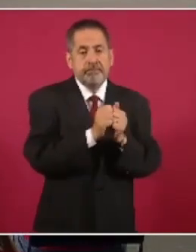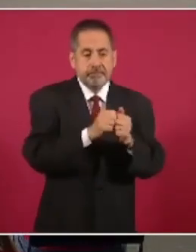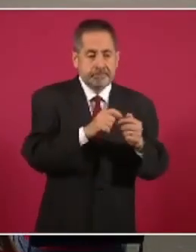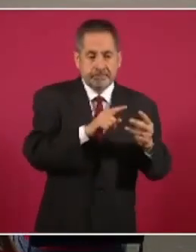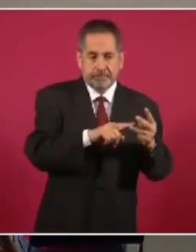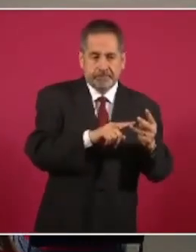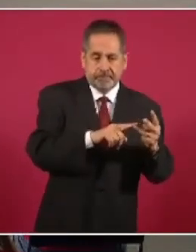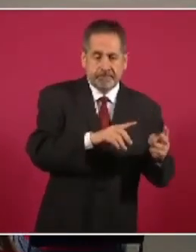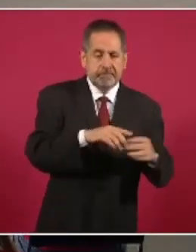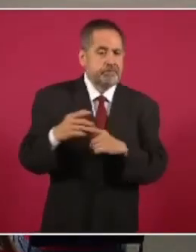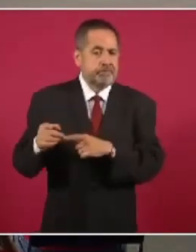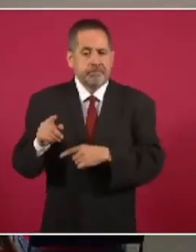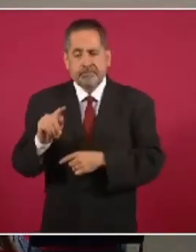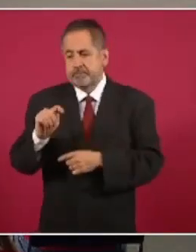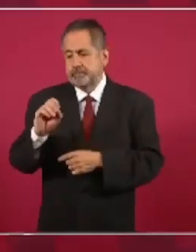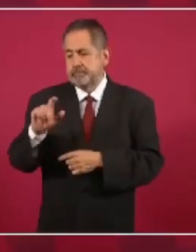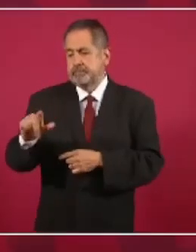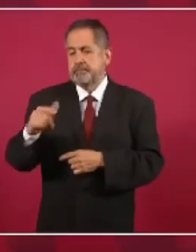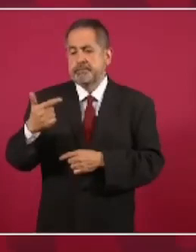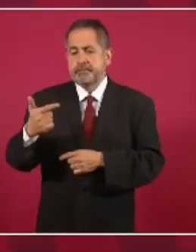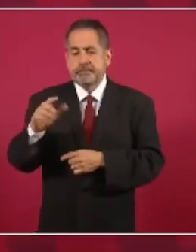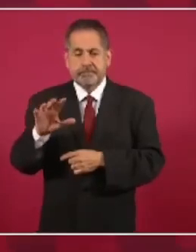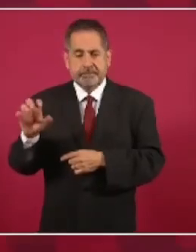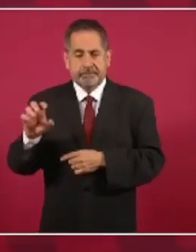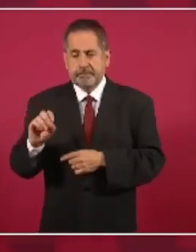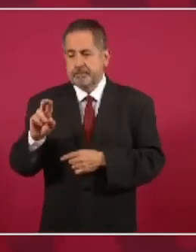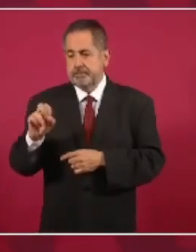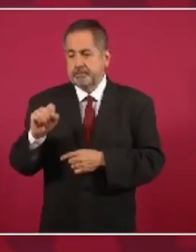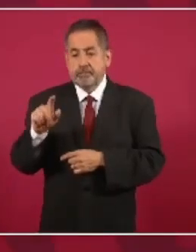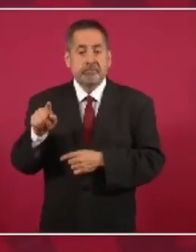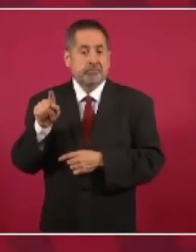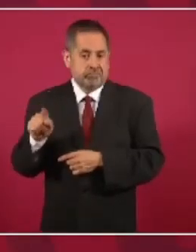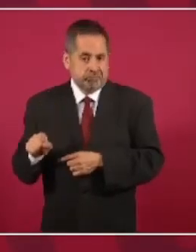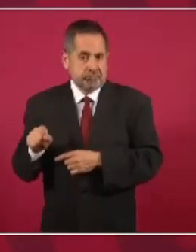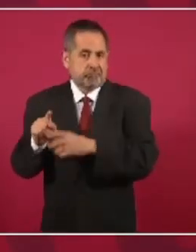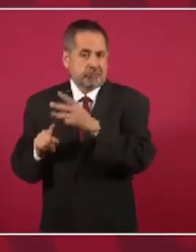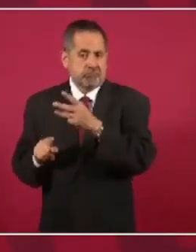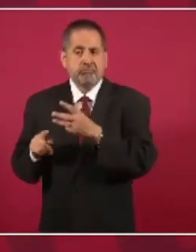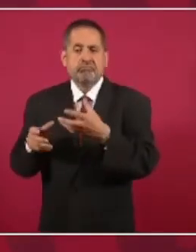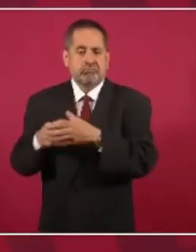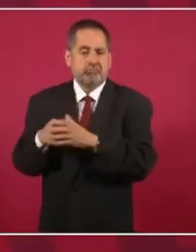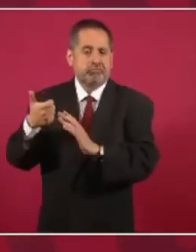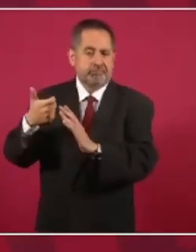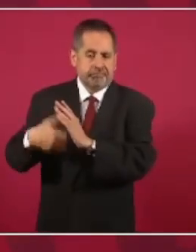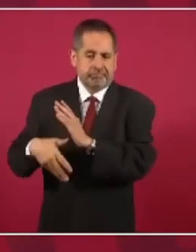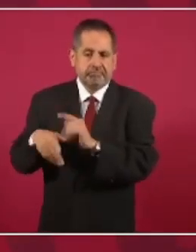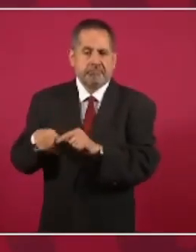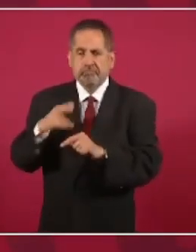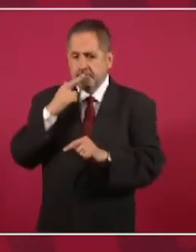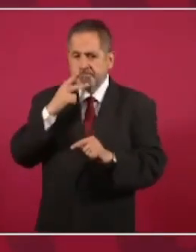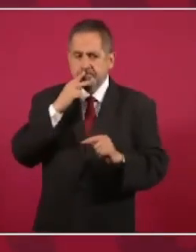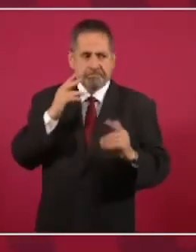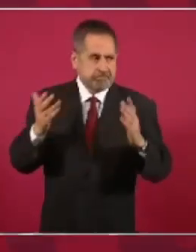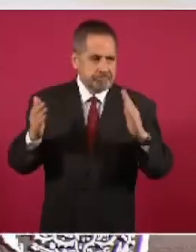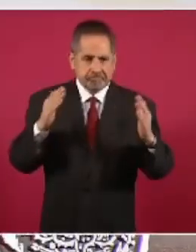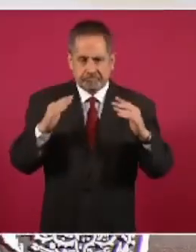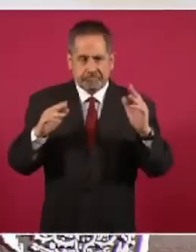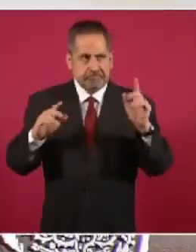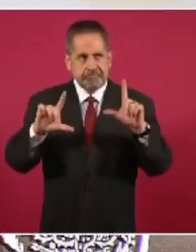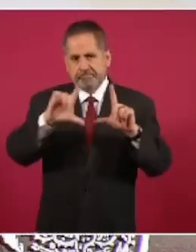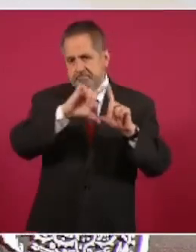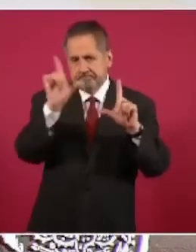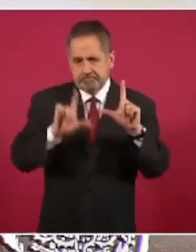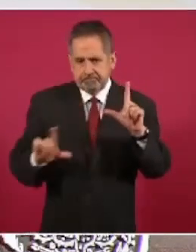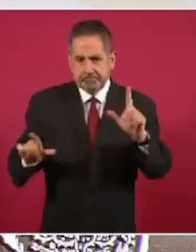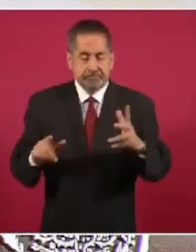fue Total, G500 y Orsan, que en promedio mantuvieron los precios más bajos, los mejores precios en el país.